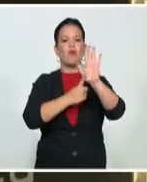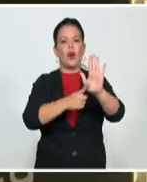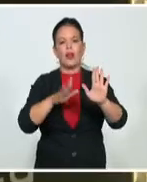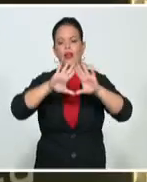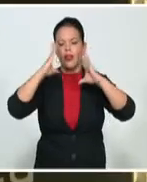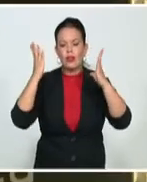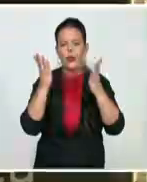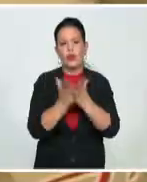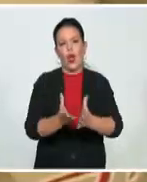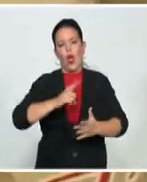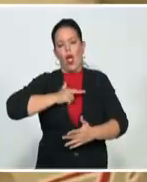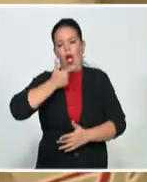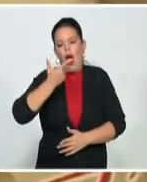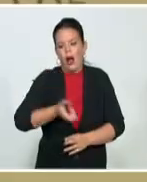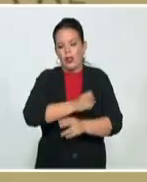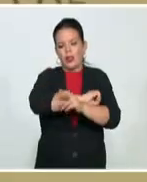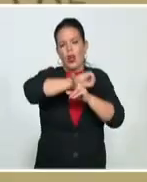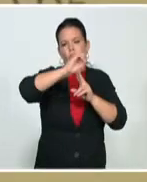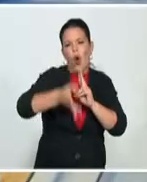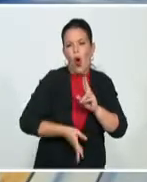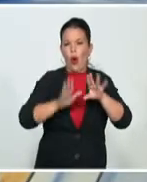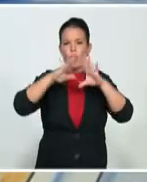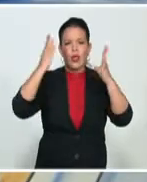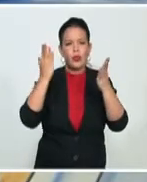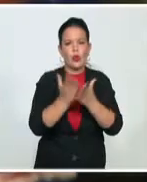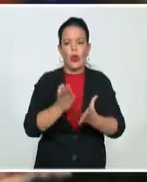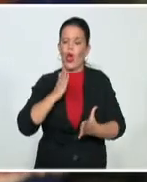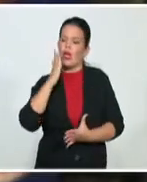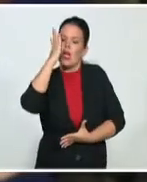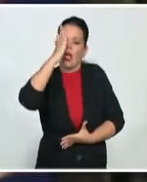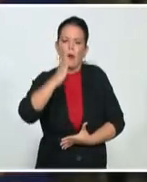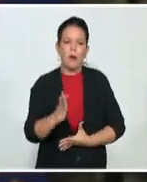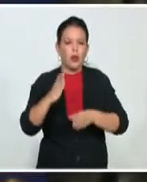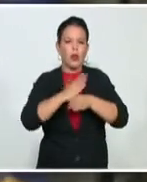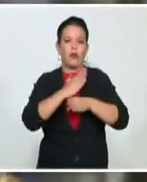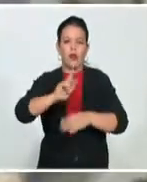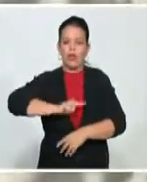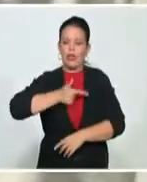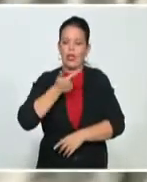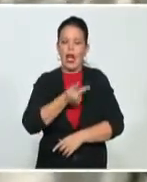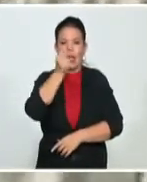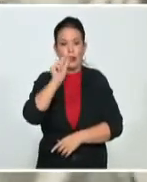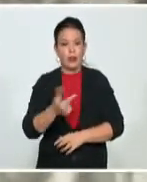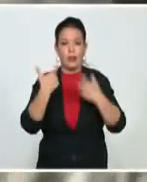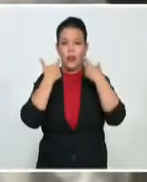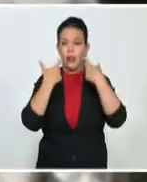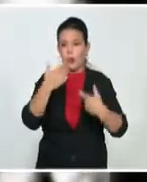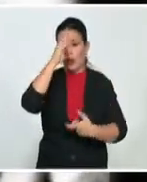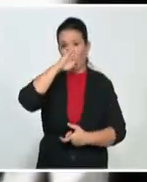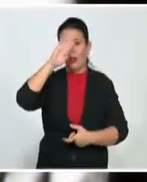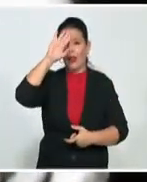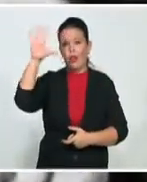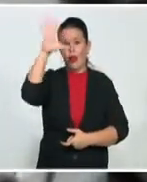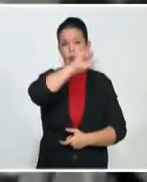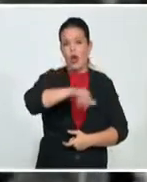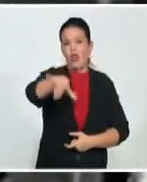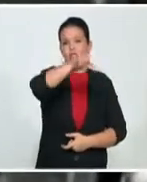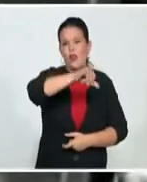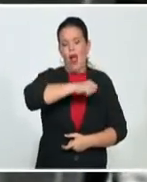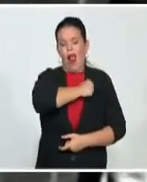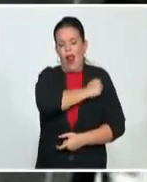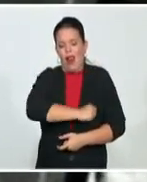lauros obtenidos, del respeto que le profesan los teatristas de todo el país, así como del cariño que ha sabido